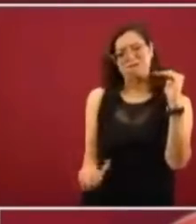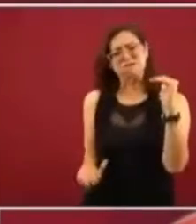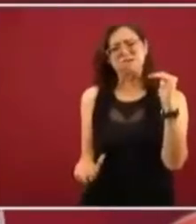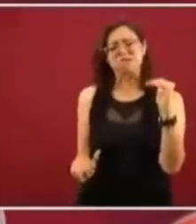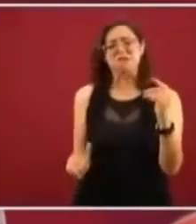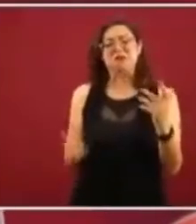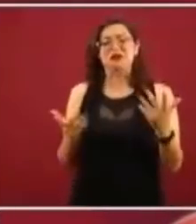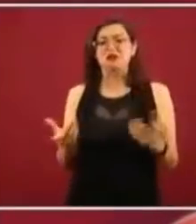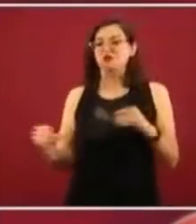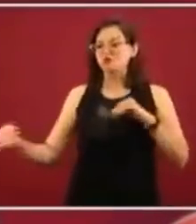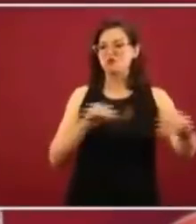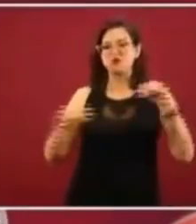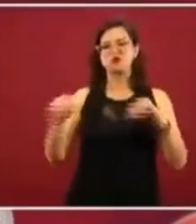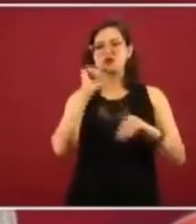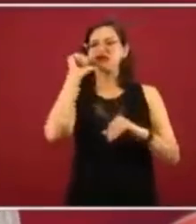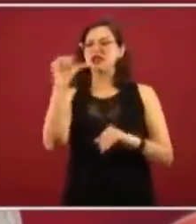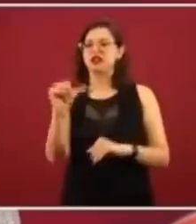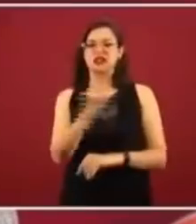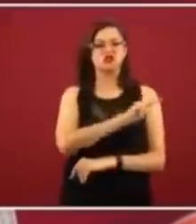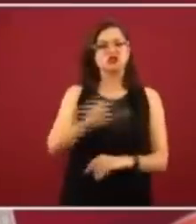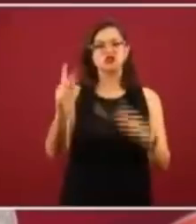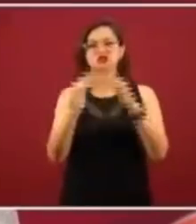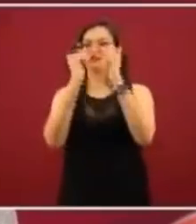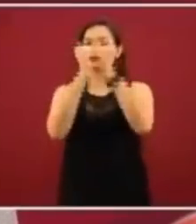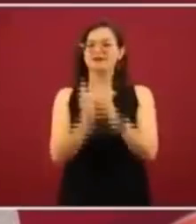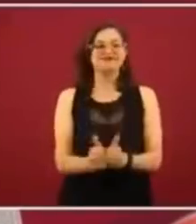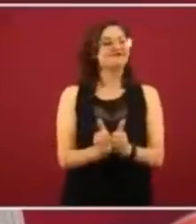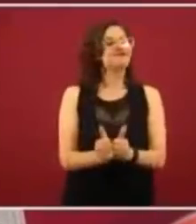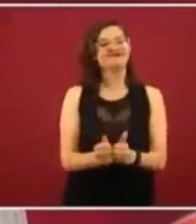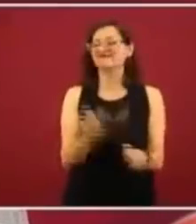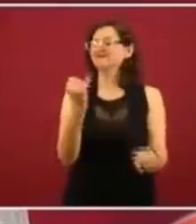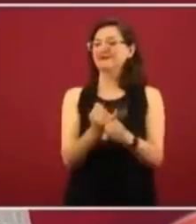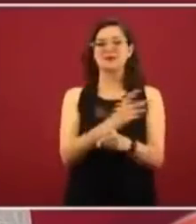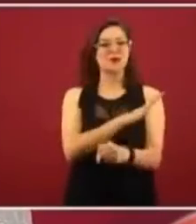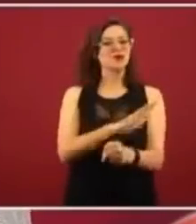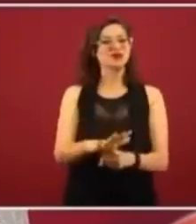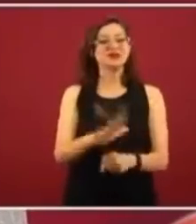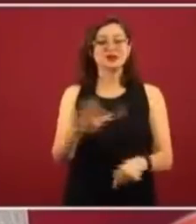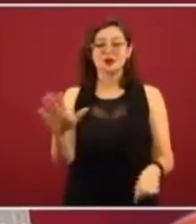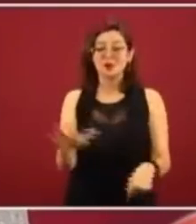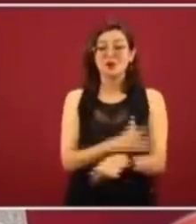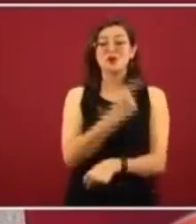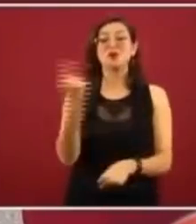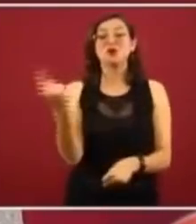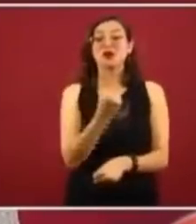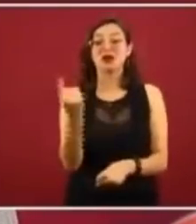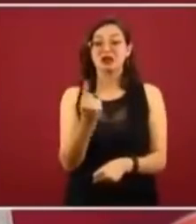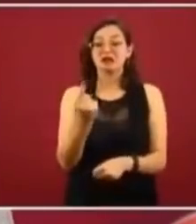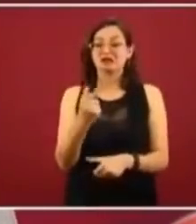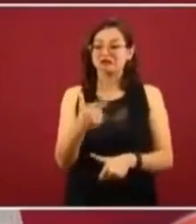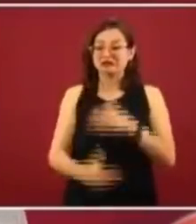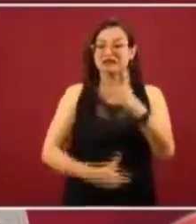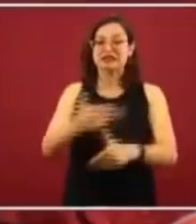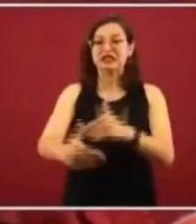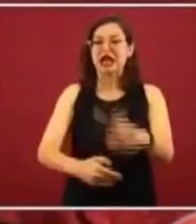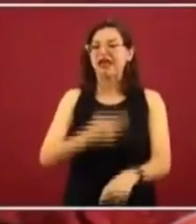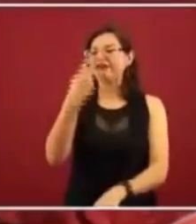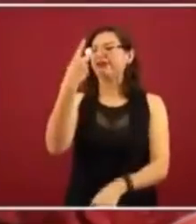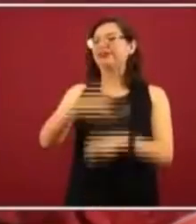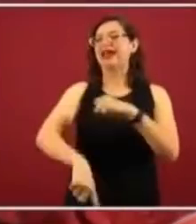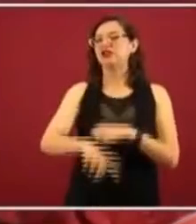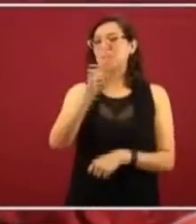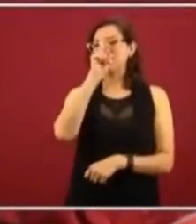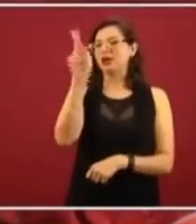actividad social y la actividad económica, porque entonces causaría uno un daño posiblemente irreparable para una